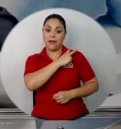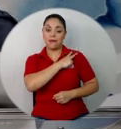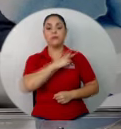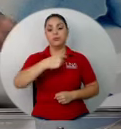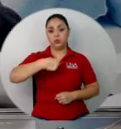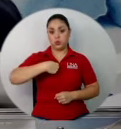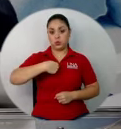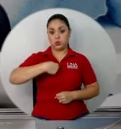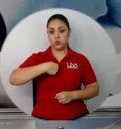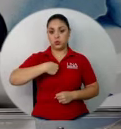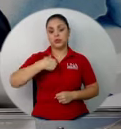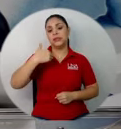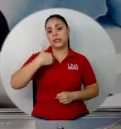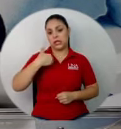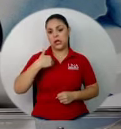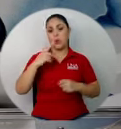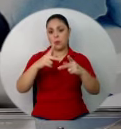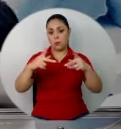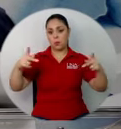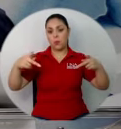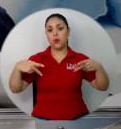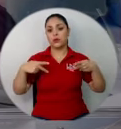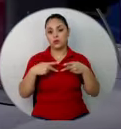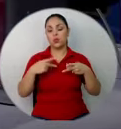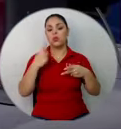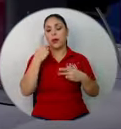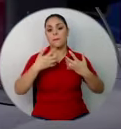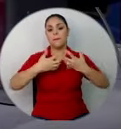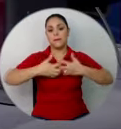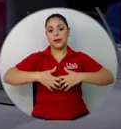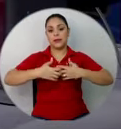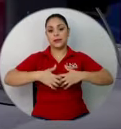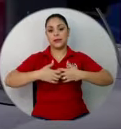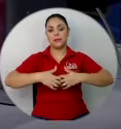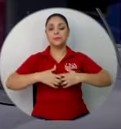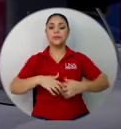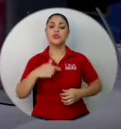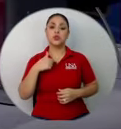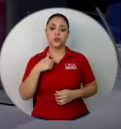la jefatura, porque yo tenía en un puesto que yo estaba en una empresa,